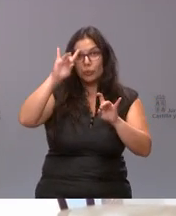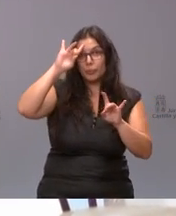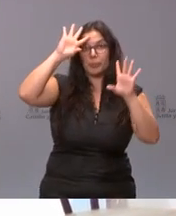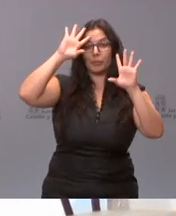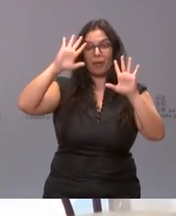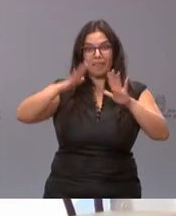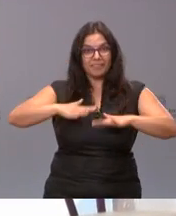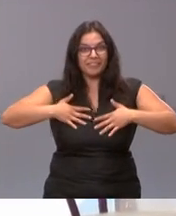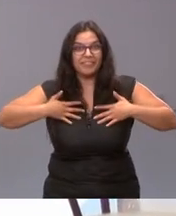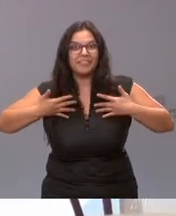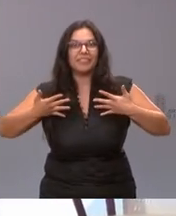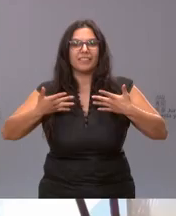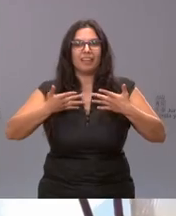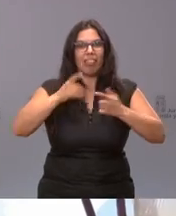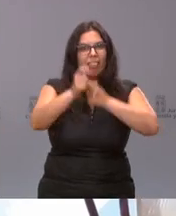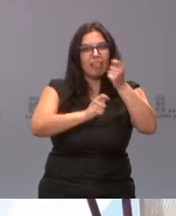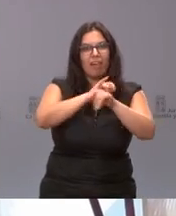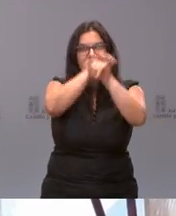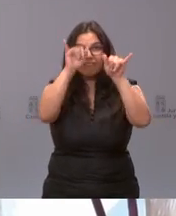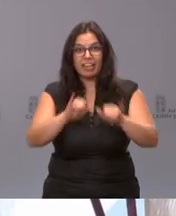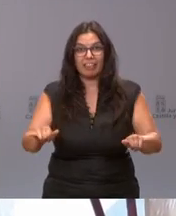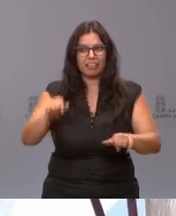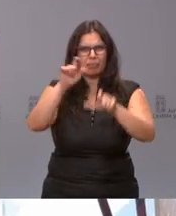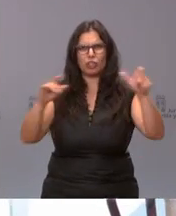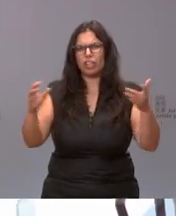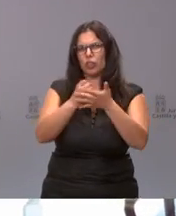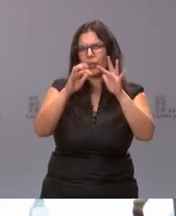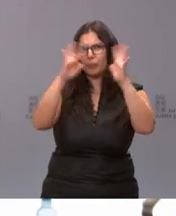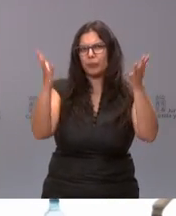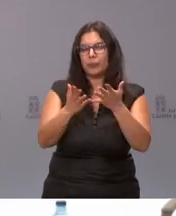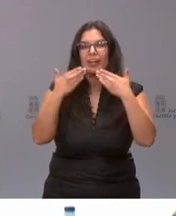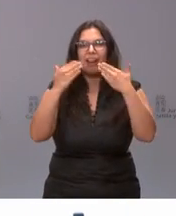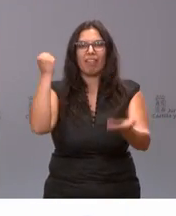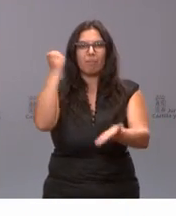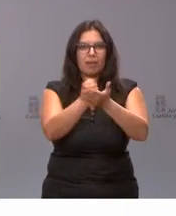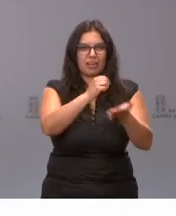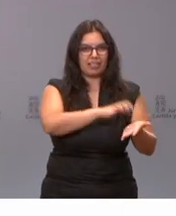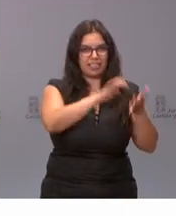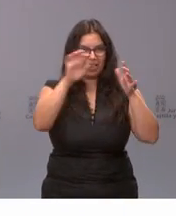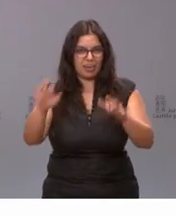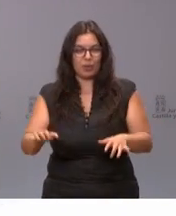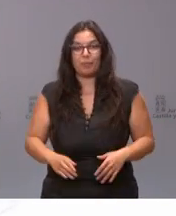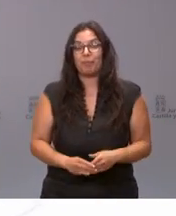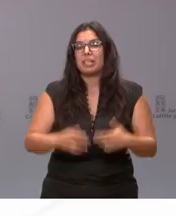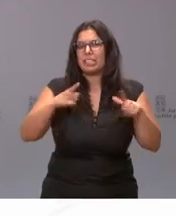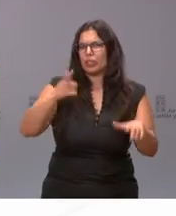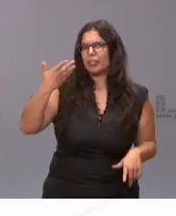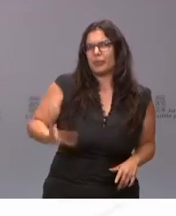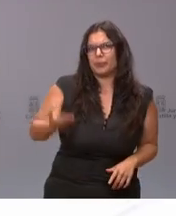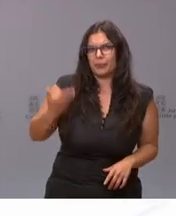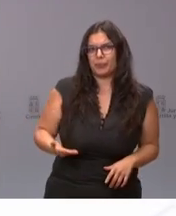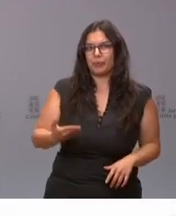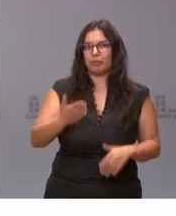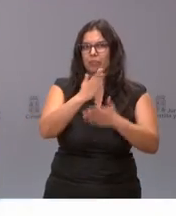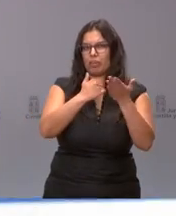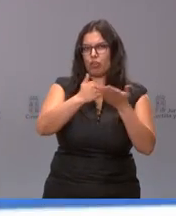los usuarios de todo el globo terráqueo de la mano de la marca Castilla y León, con sectores tan relevantes en nuestra